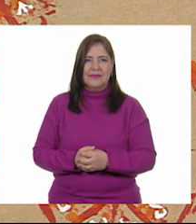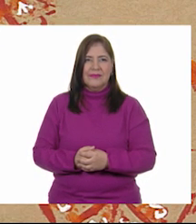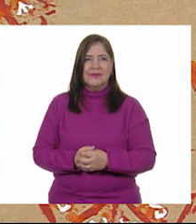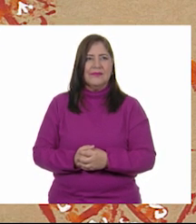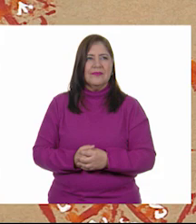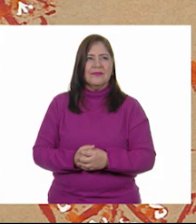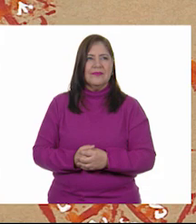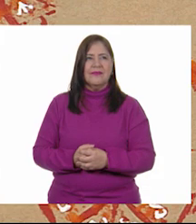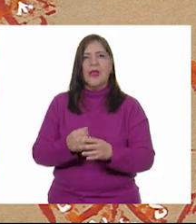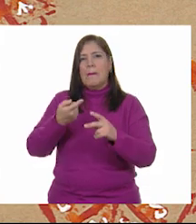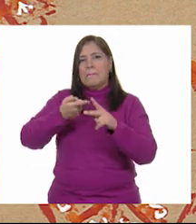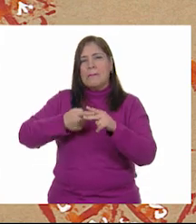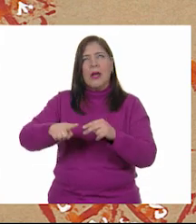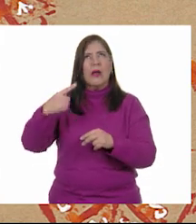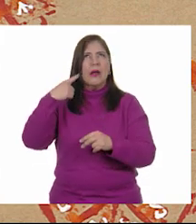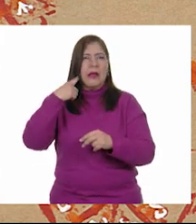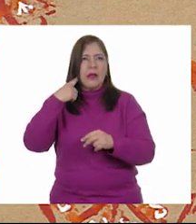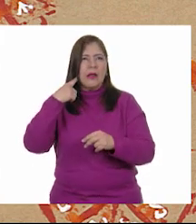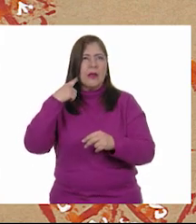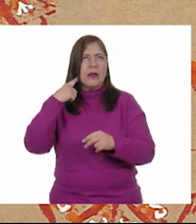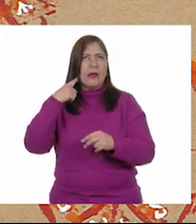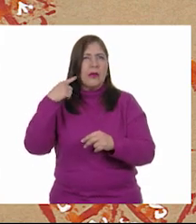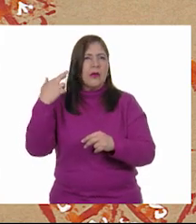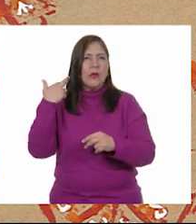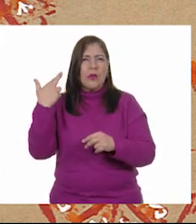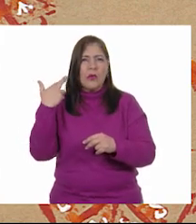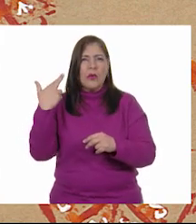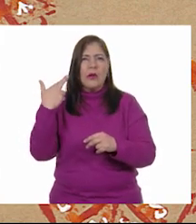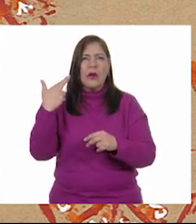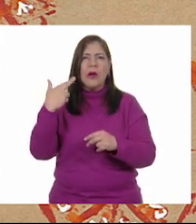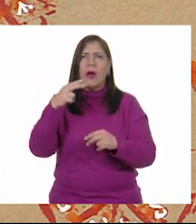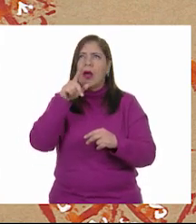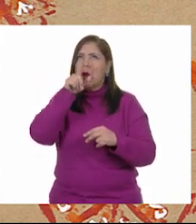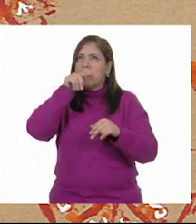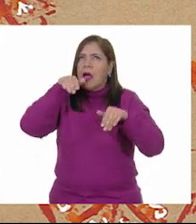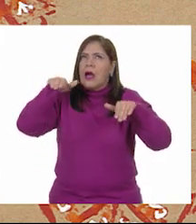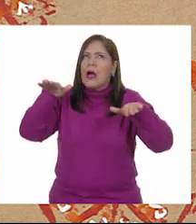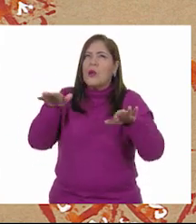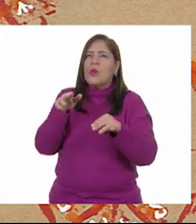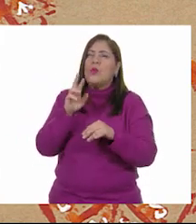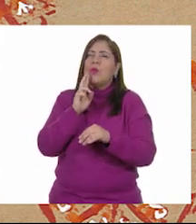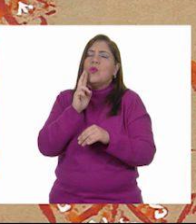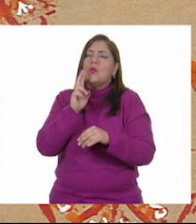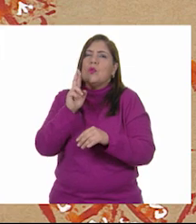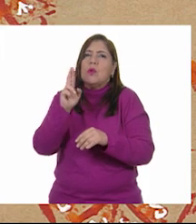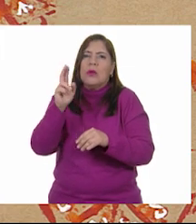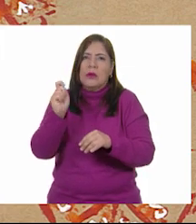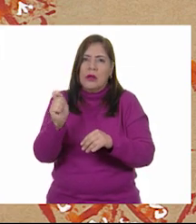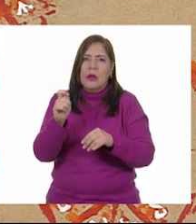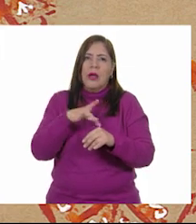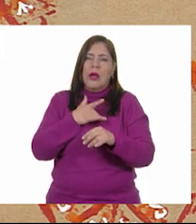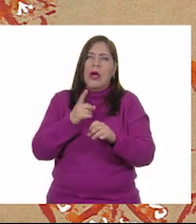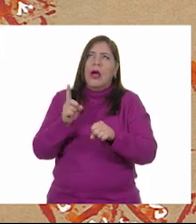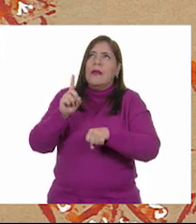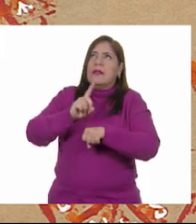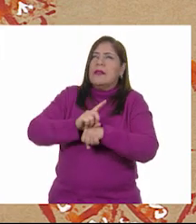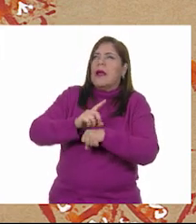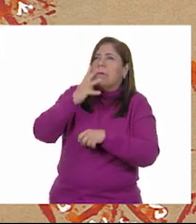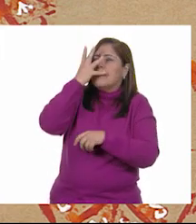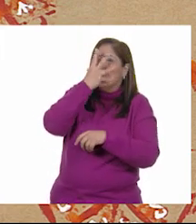Ok, comenzaremos con esta. Escucho el canto de las aves. Era un día hermoso y el